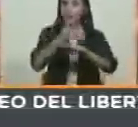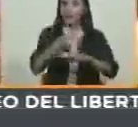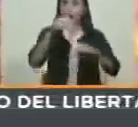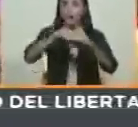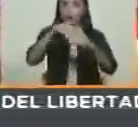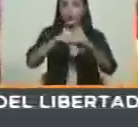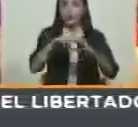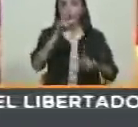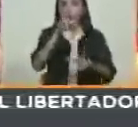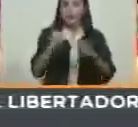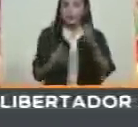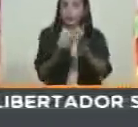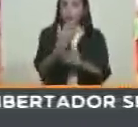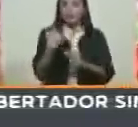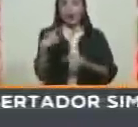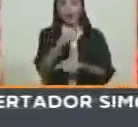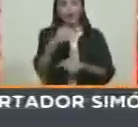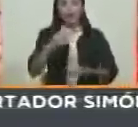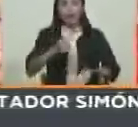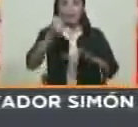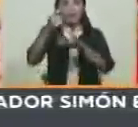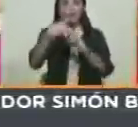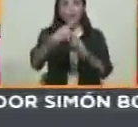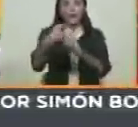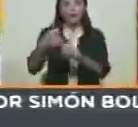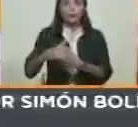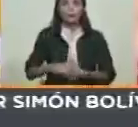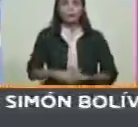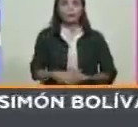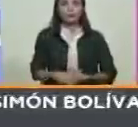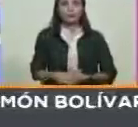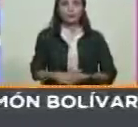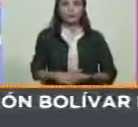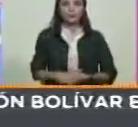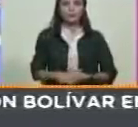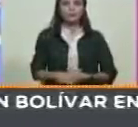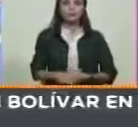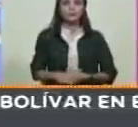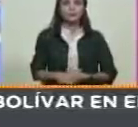corran la voz corra la voz